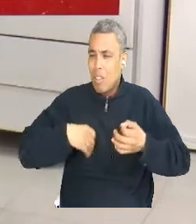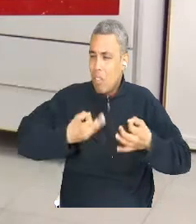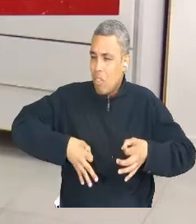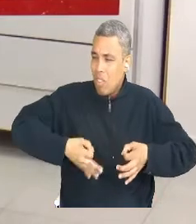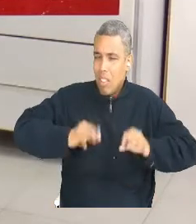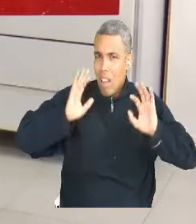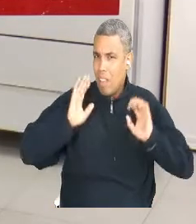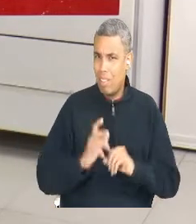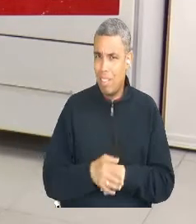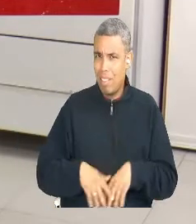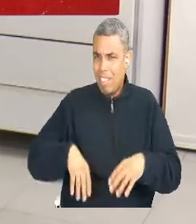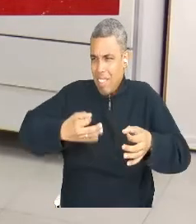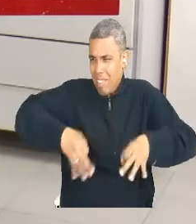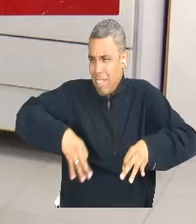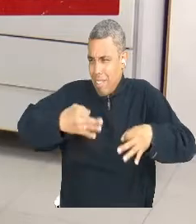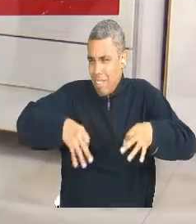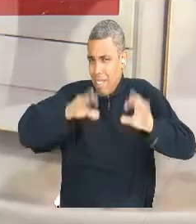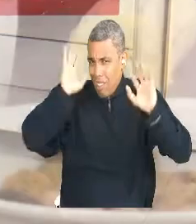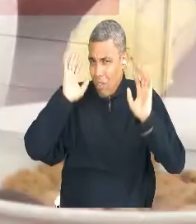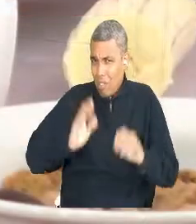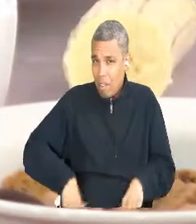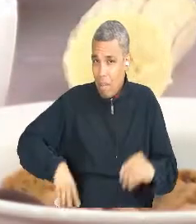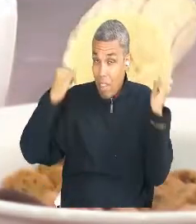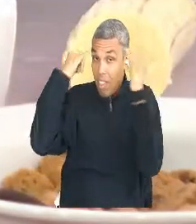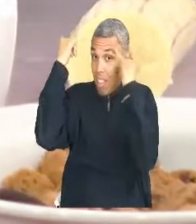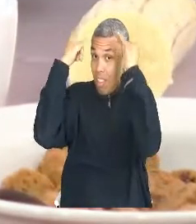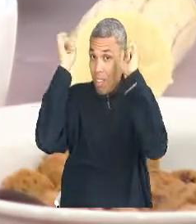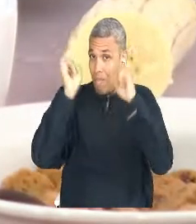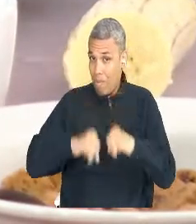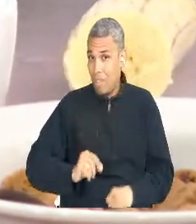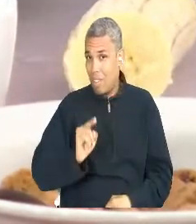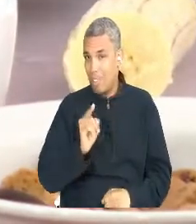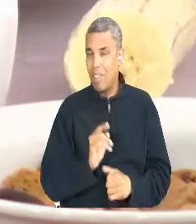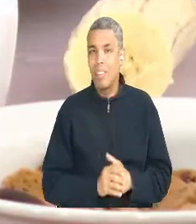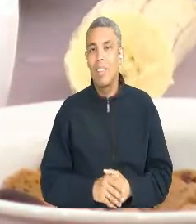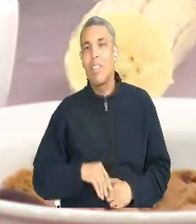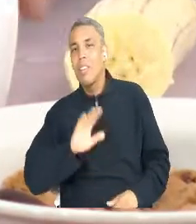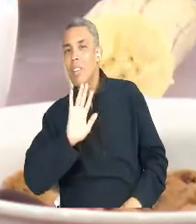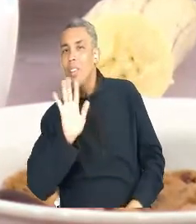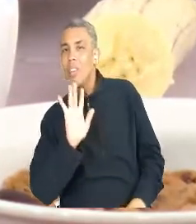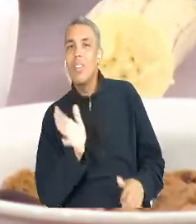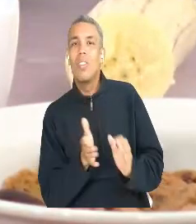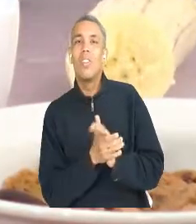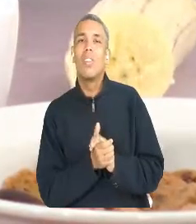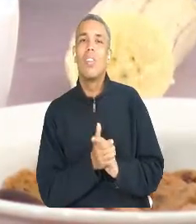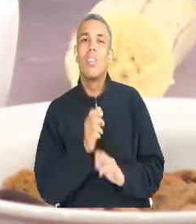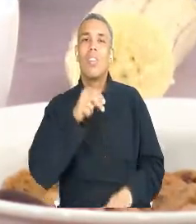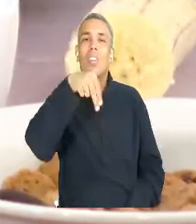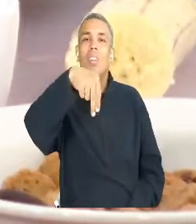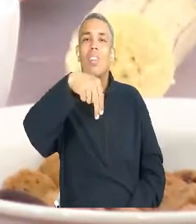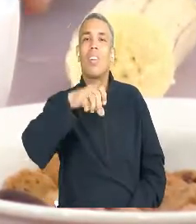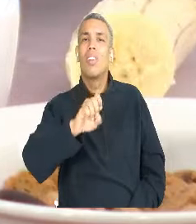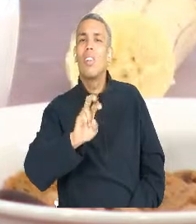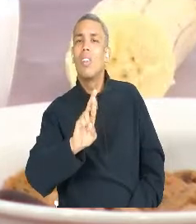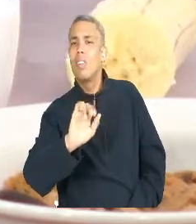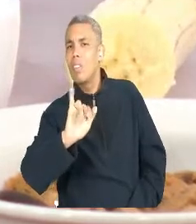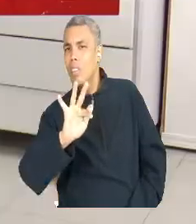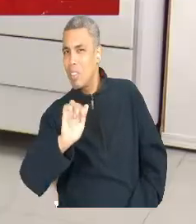lo que hay es que innovarlo. Entonces... Oiga, un saludito allá para Norita, María Cristina, para Doña Elisa,